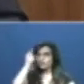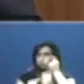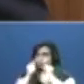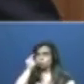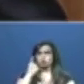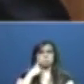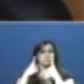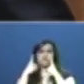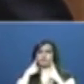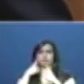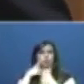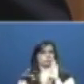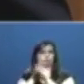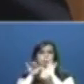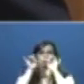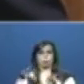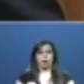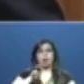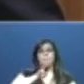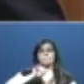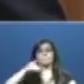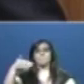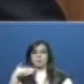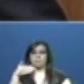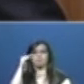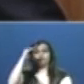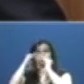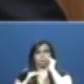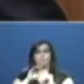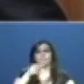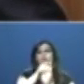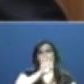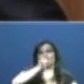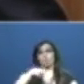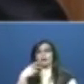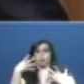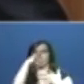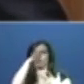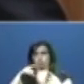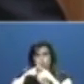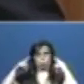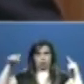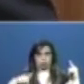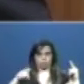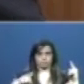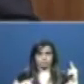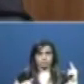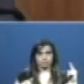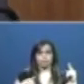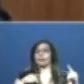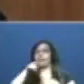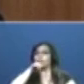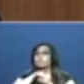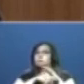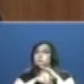previsión de que el pib de la comunidad descienda un 0,9 por en el conjunto del año con una evolución sin